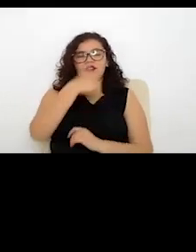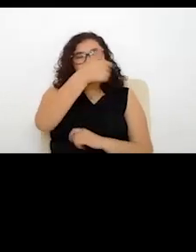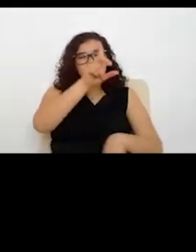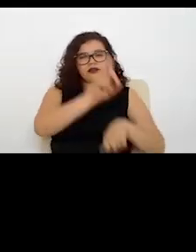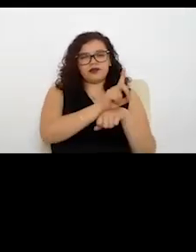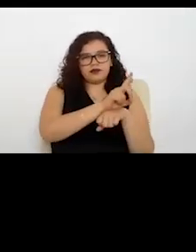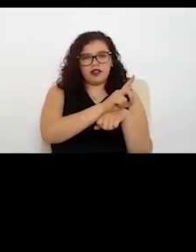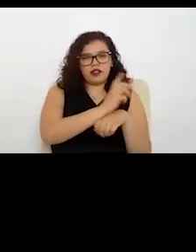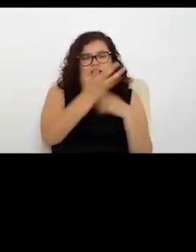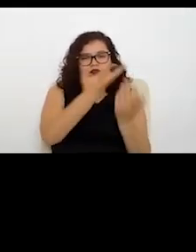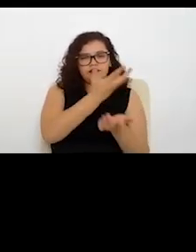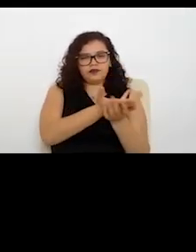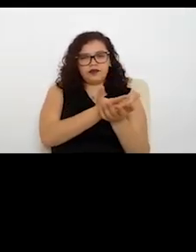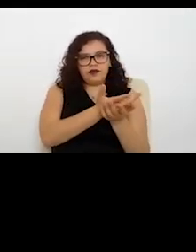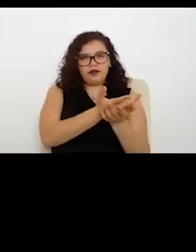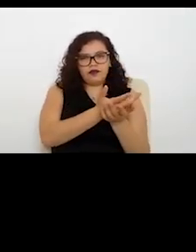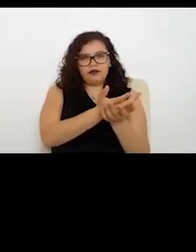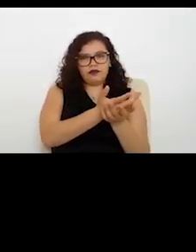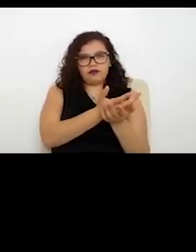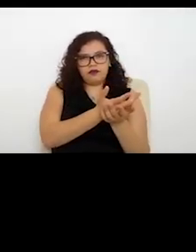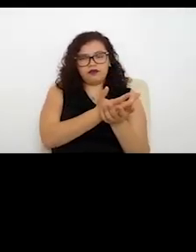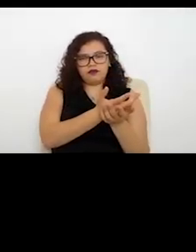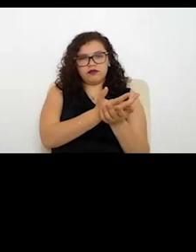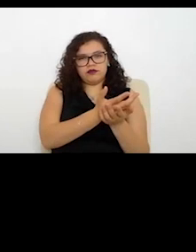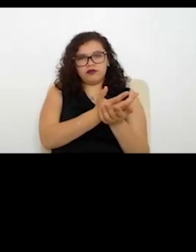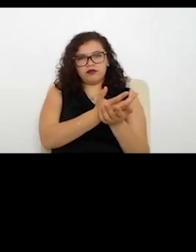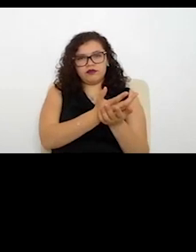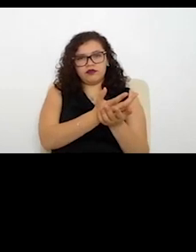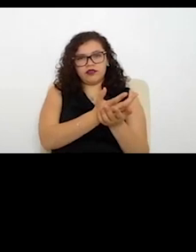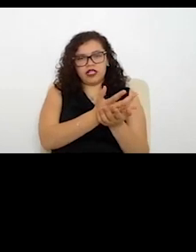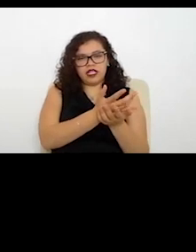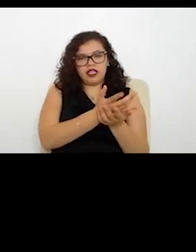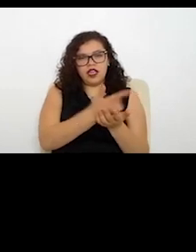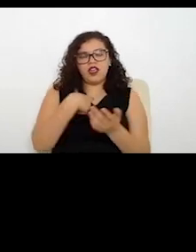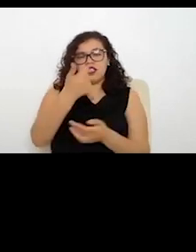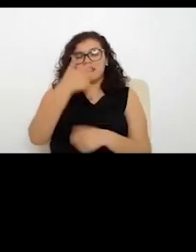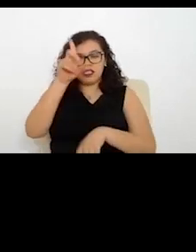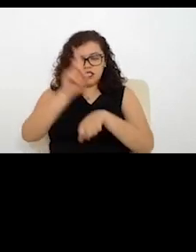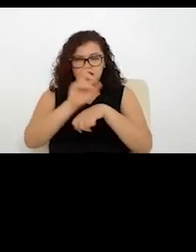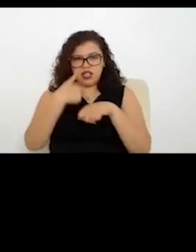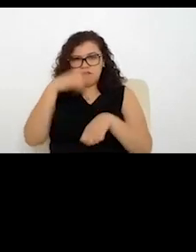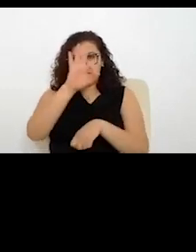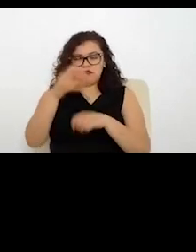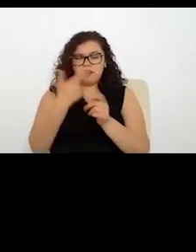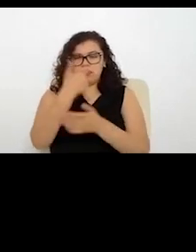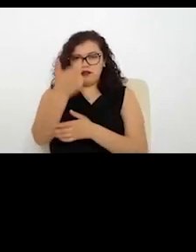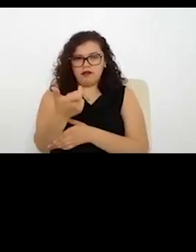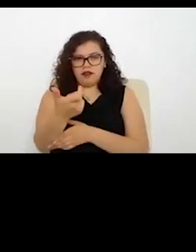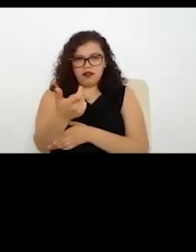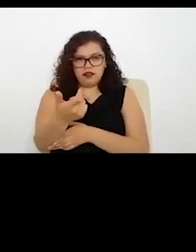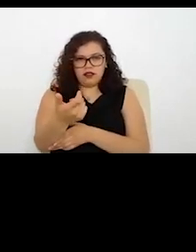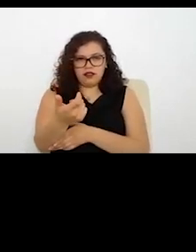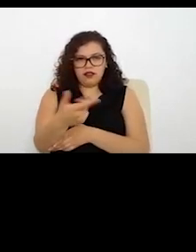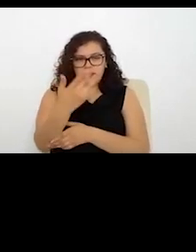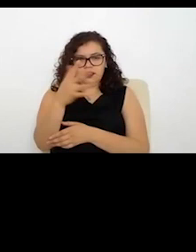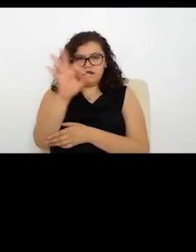días de vacaciones, sería el correspondiente de esos 6 días, el porcentaje de